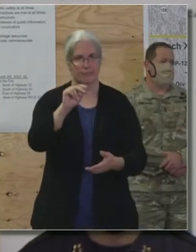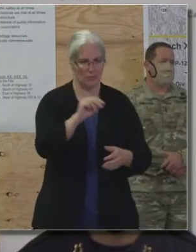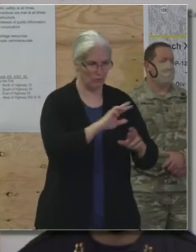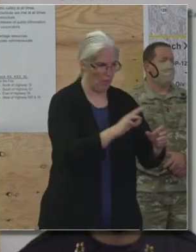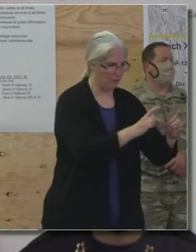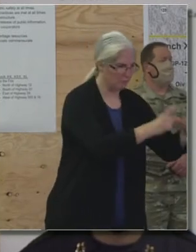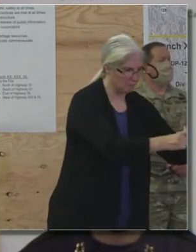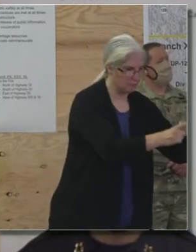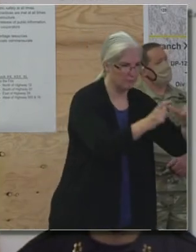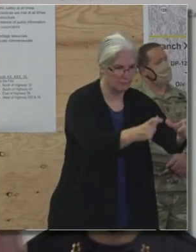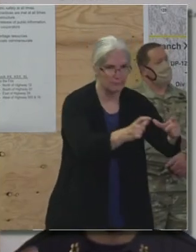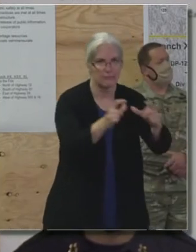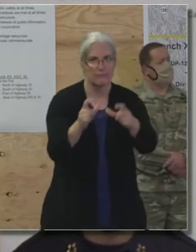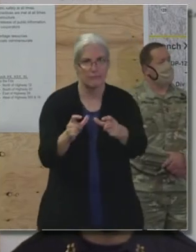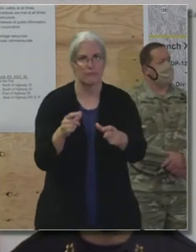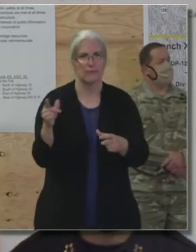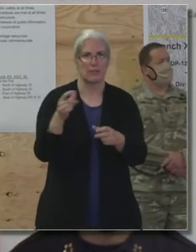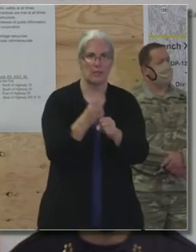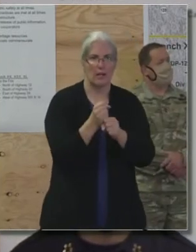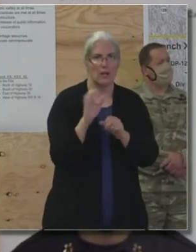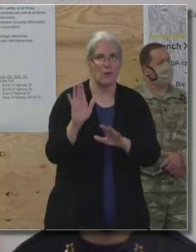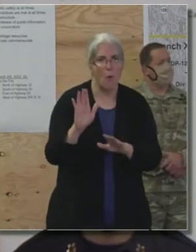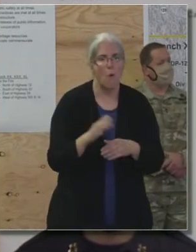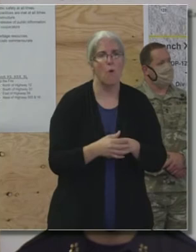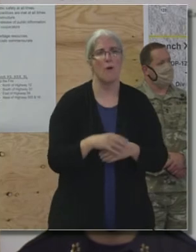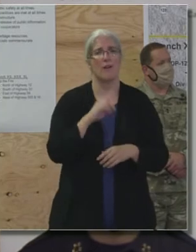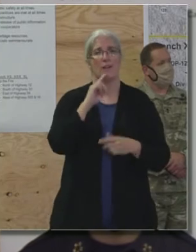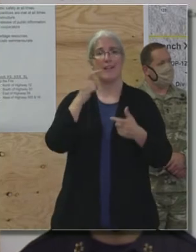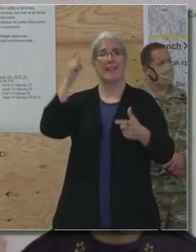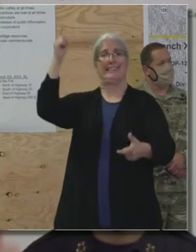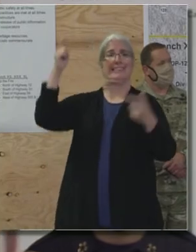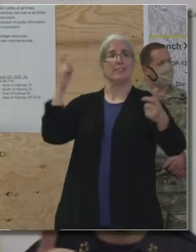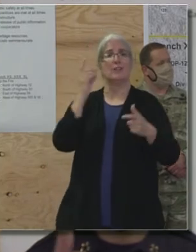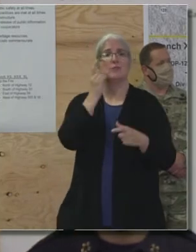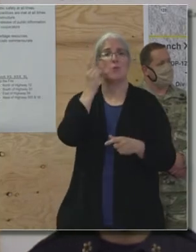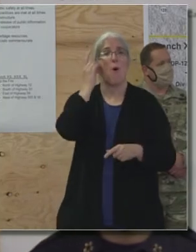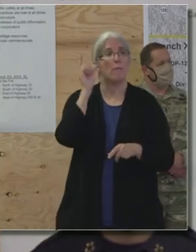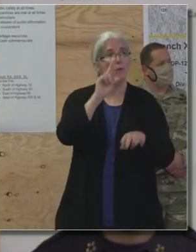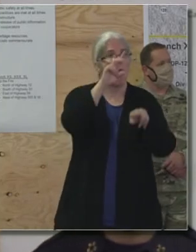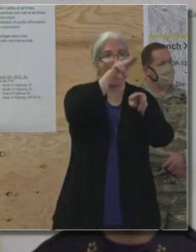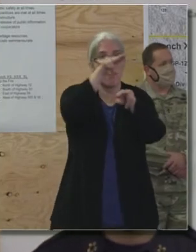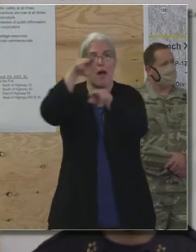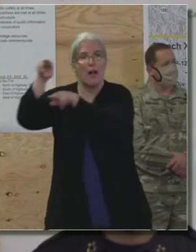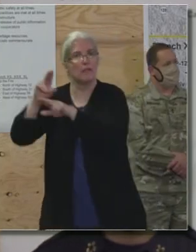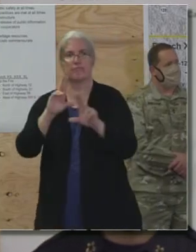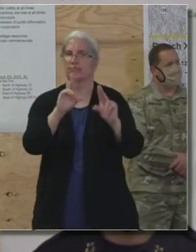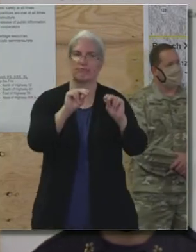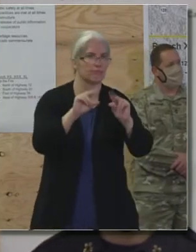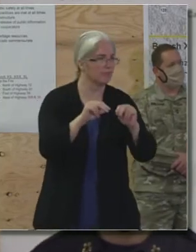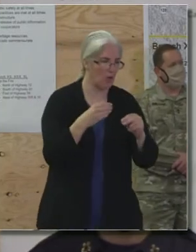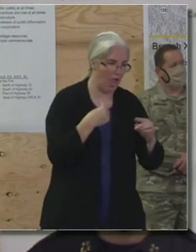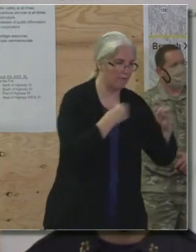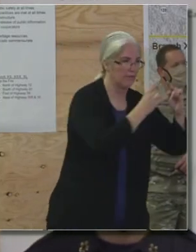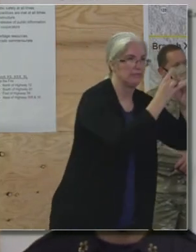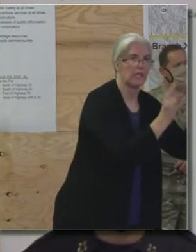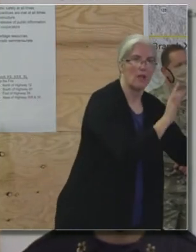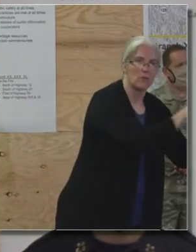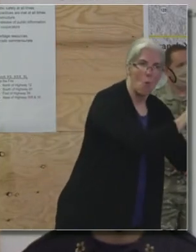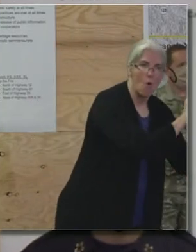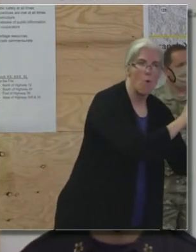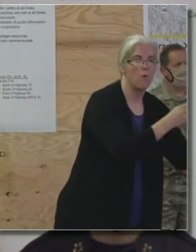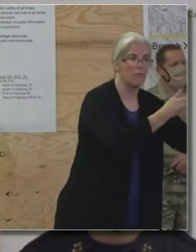antes de permitir que la gente entre se ve en tiendas no solo acá tres porque quiere poder separar a